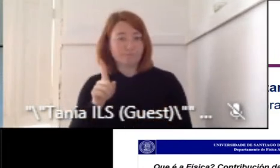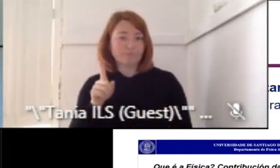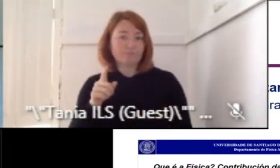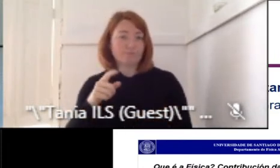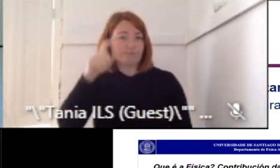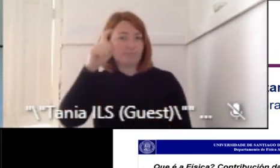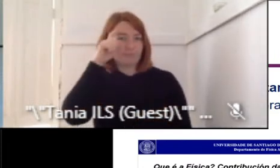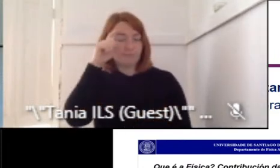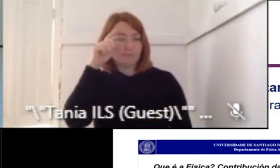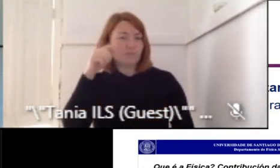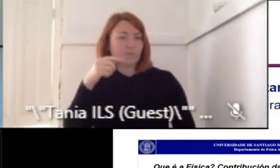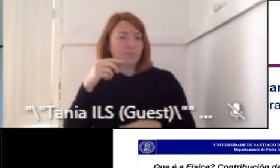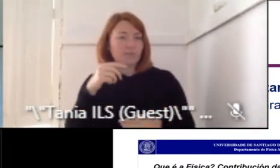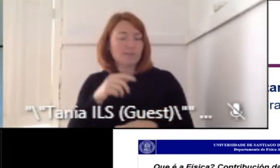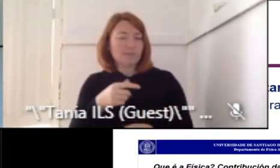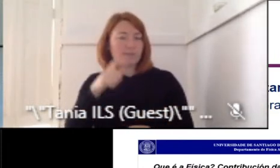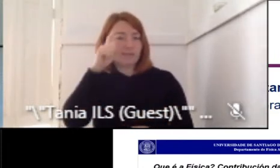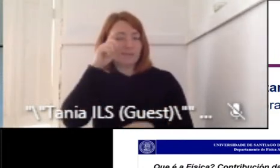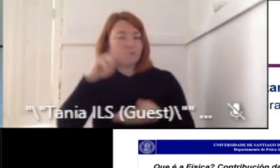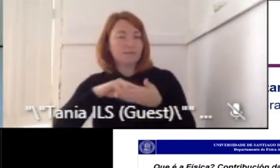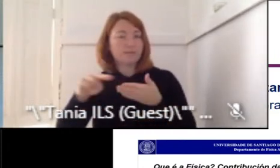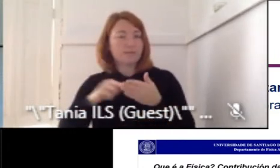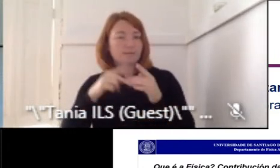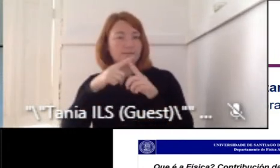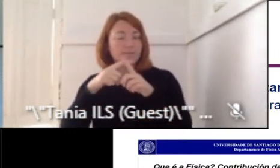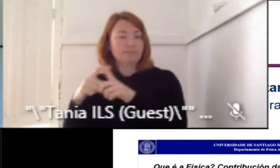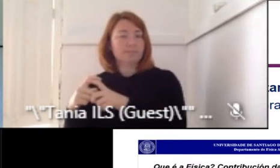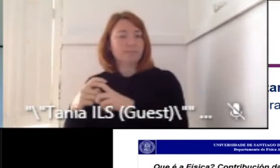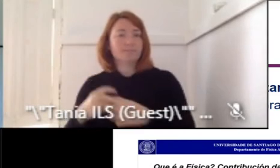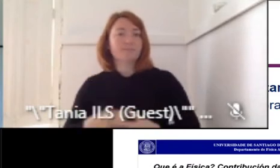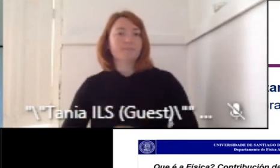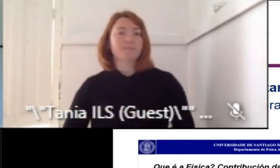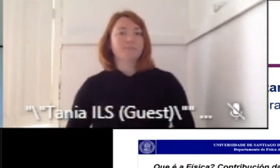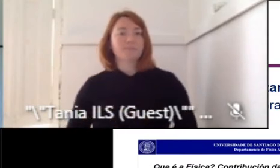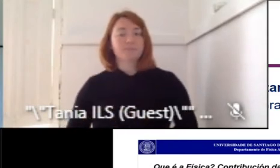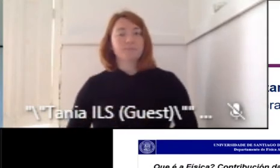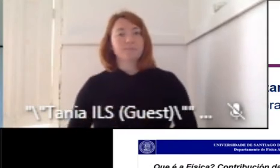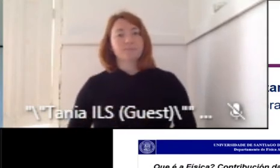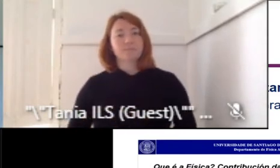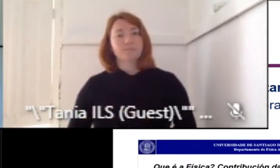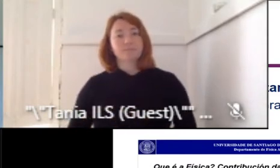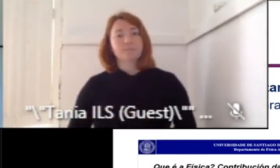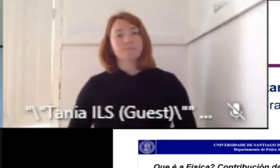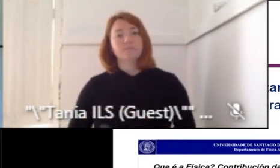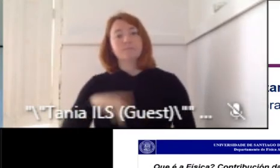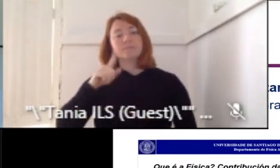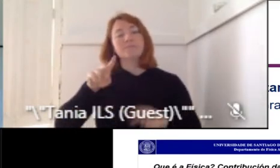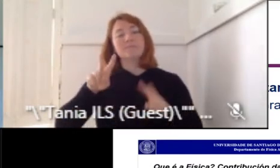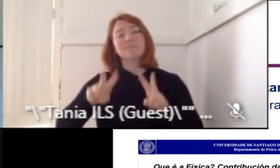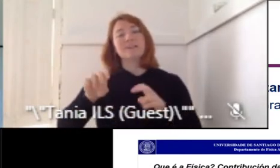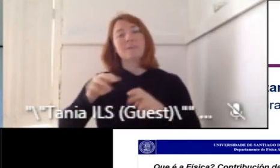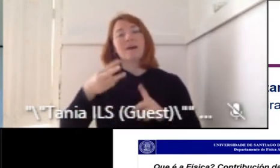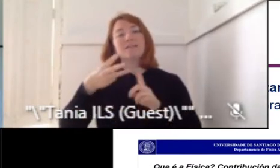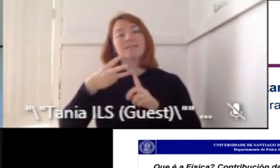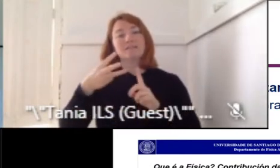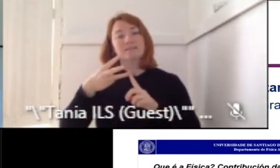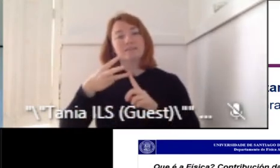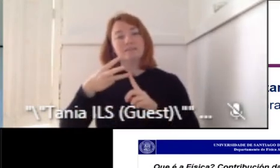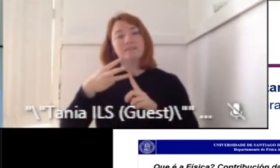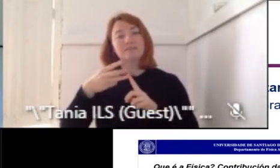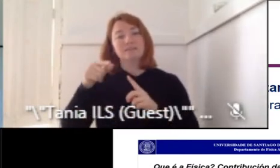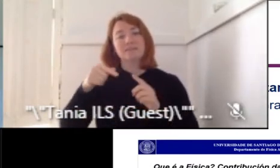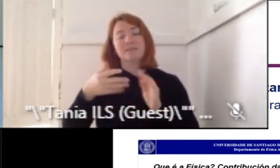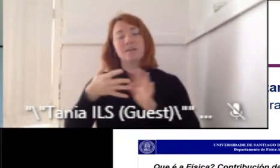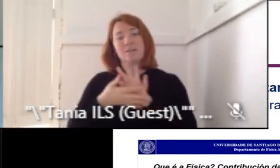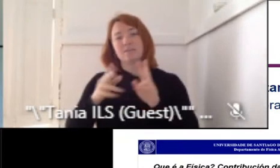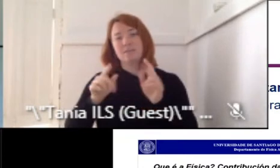Bell, etc. Y también el tema 3 de dinámica de la partícula, hablo, ya que estamos hablando de las